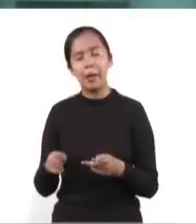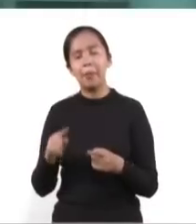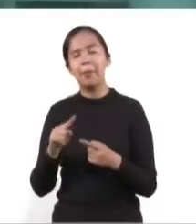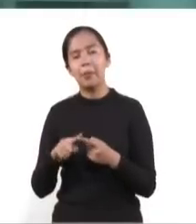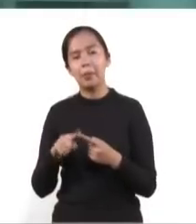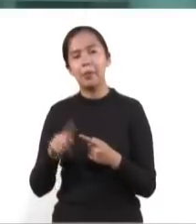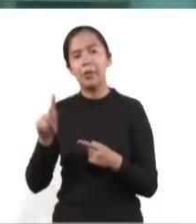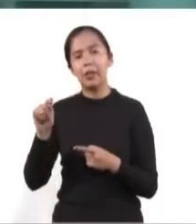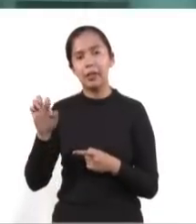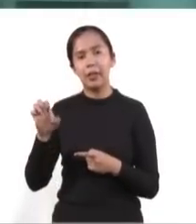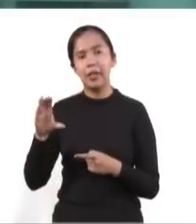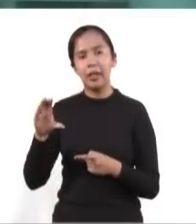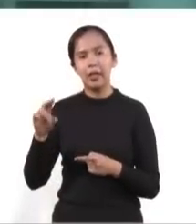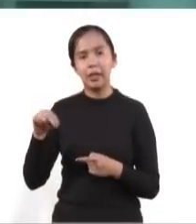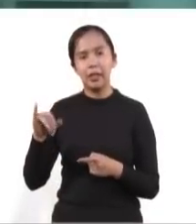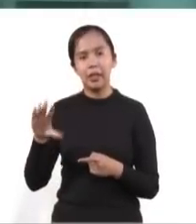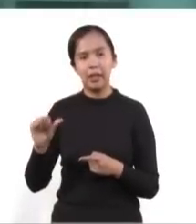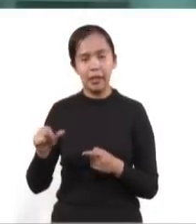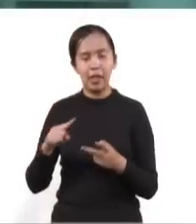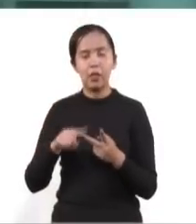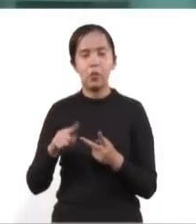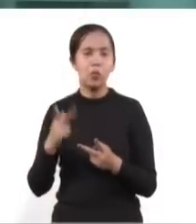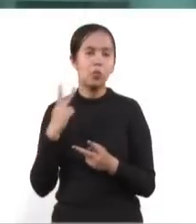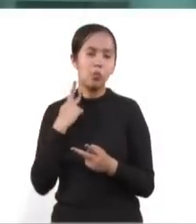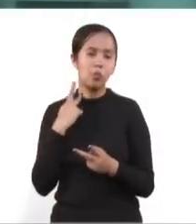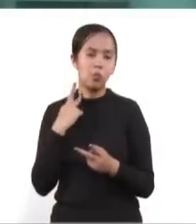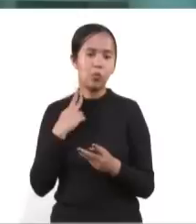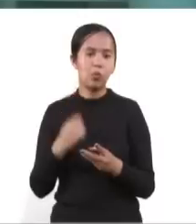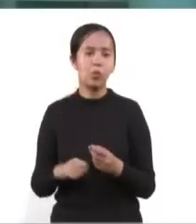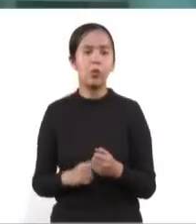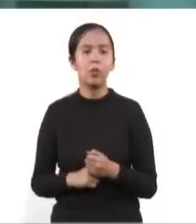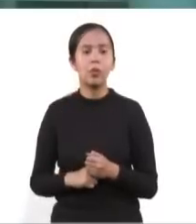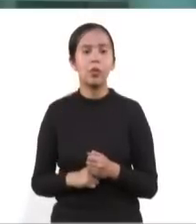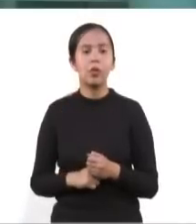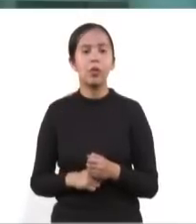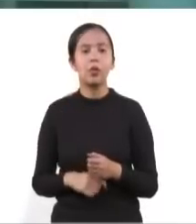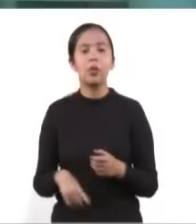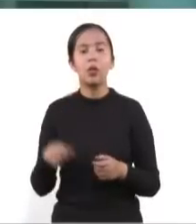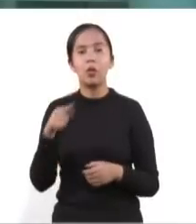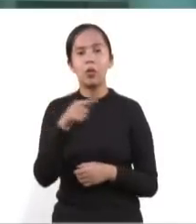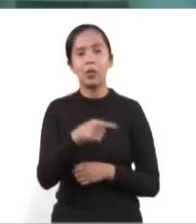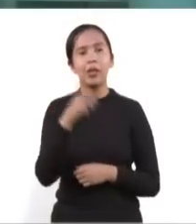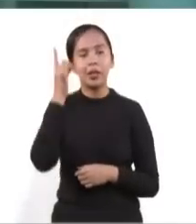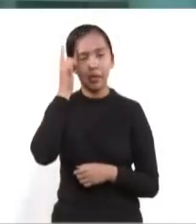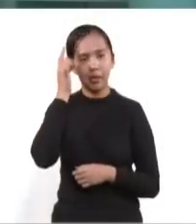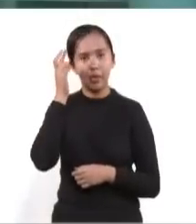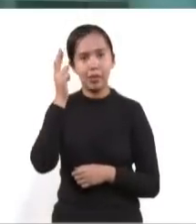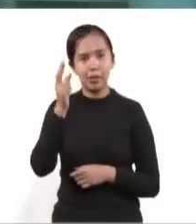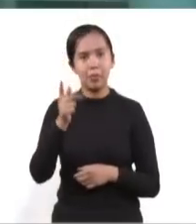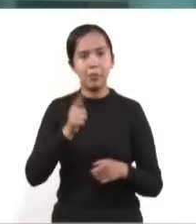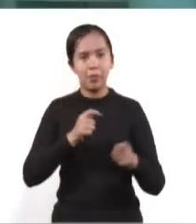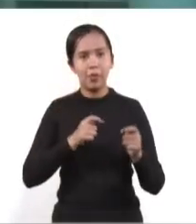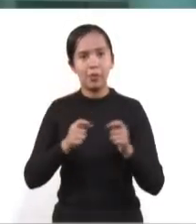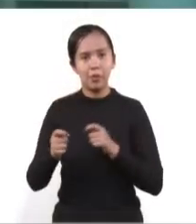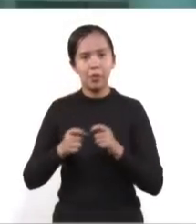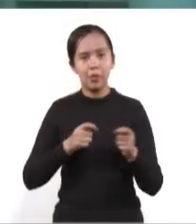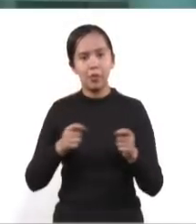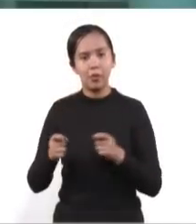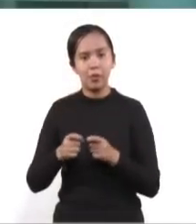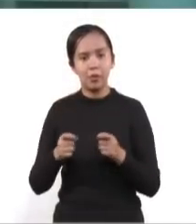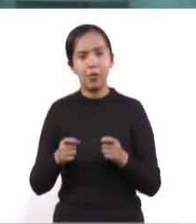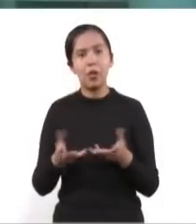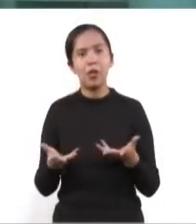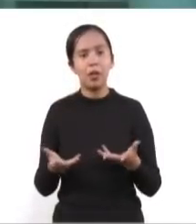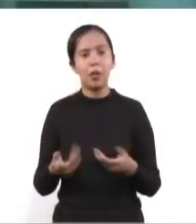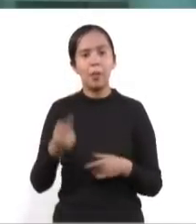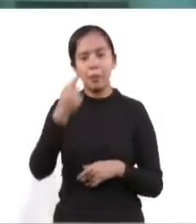la directora y política que maneja la ciudad más grande de México y